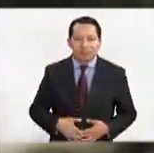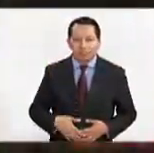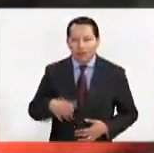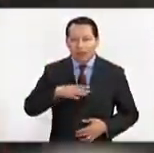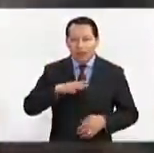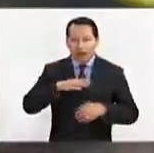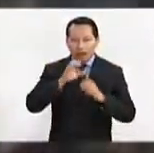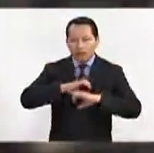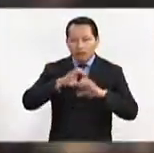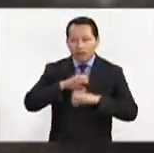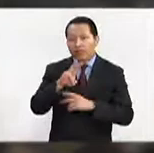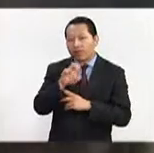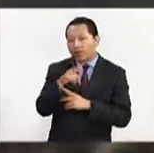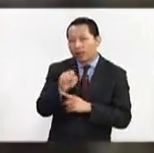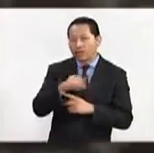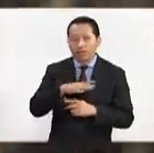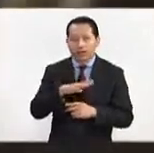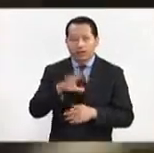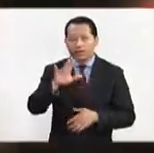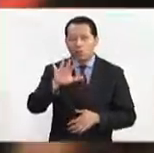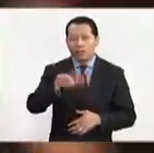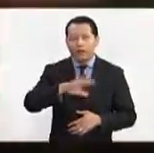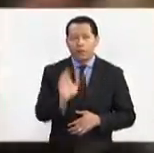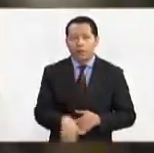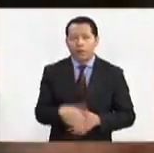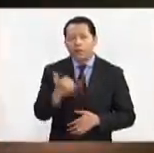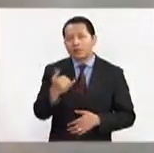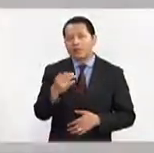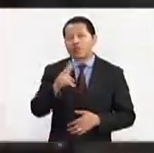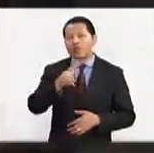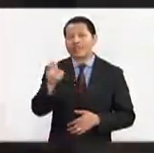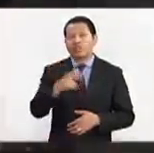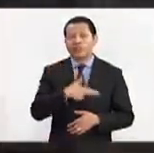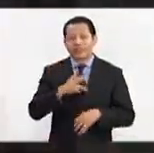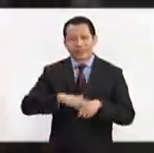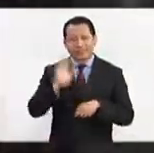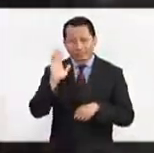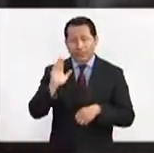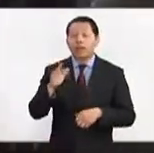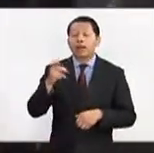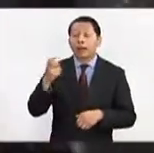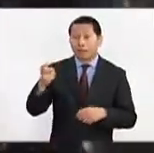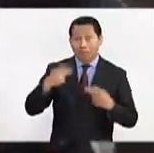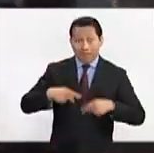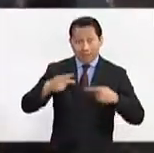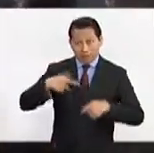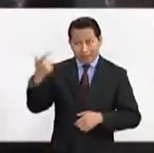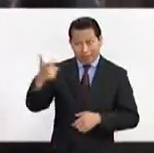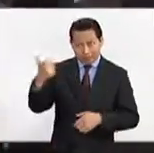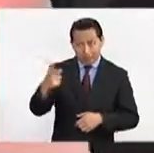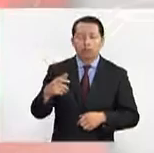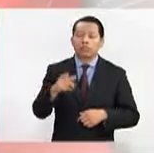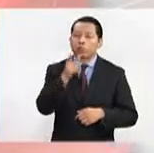Tiroteo en concierto de Las Vegas deja al menos 50 muertos y más de 200 heridos. El atacante fue abatido.